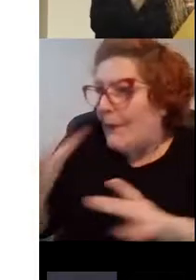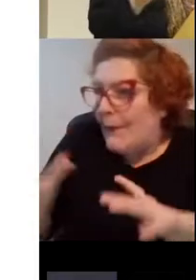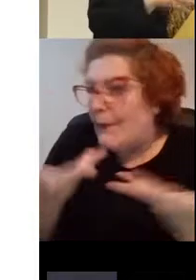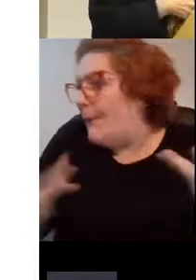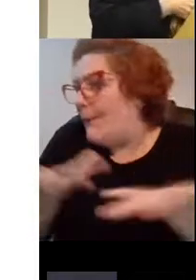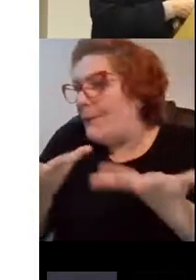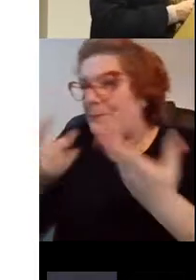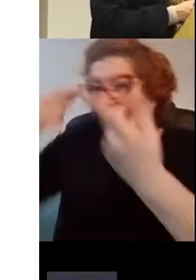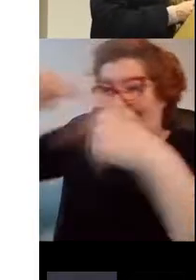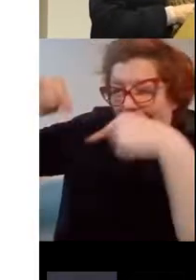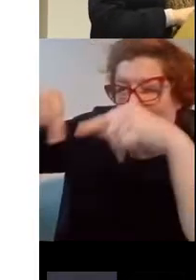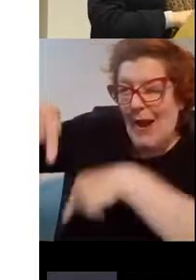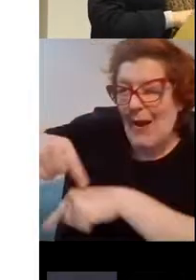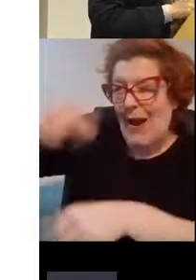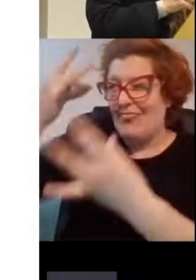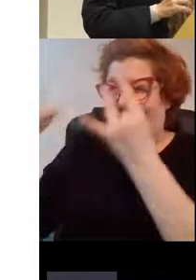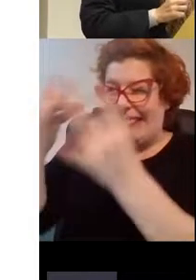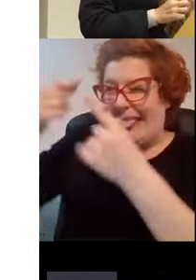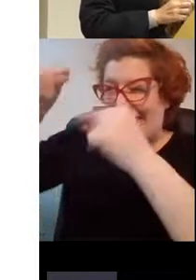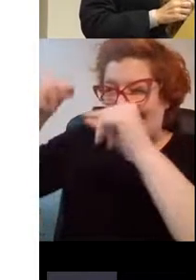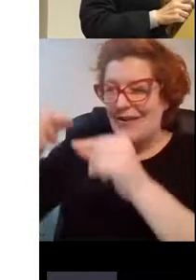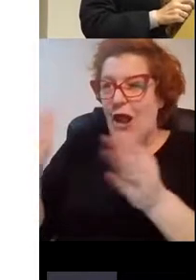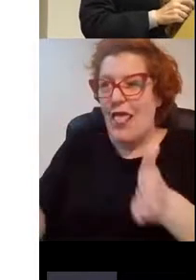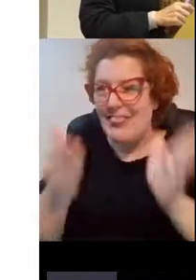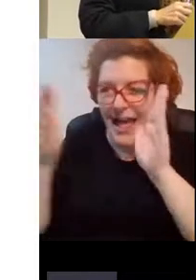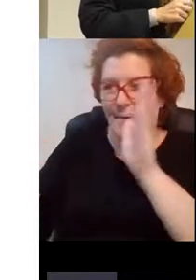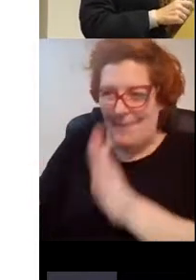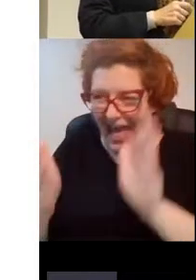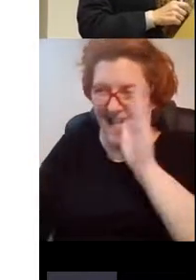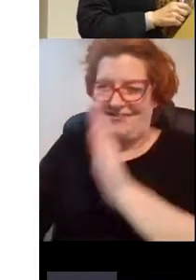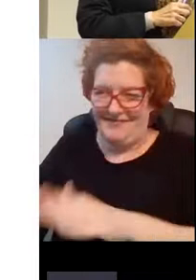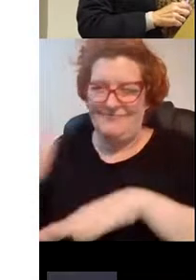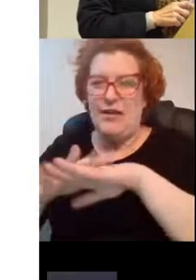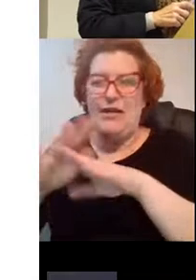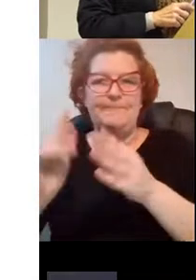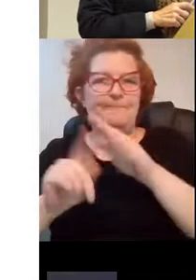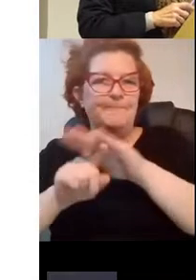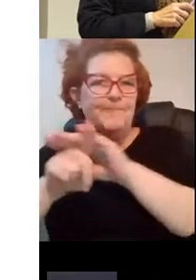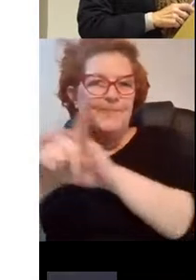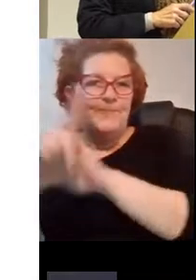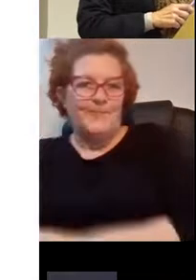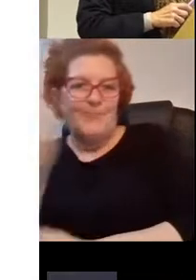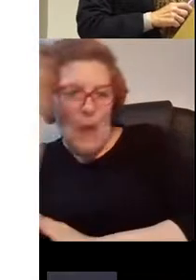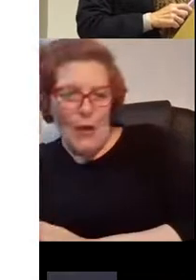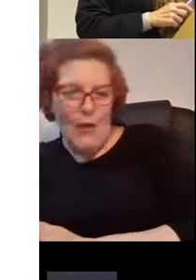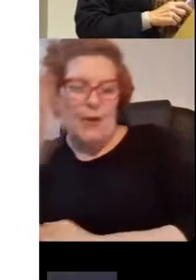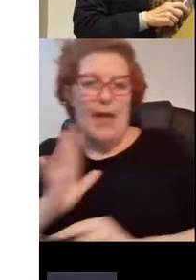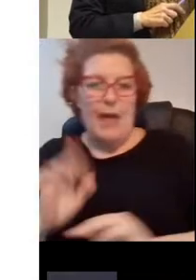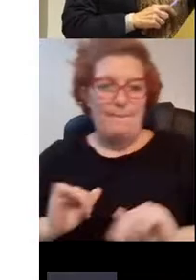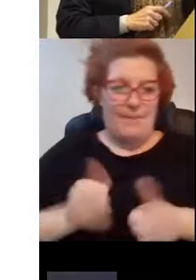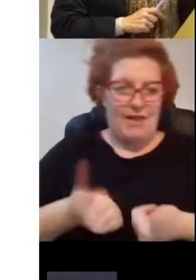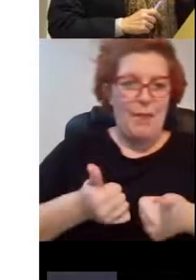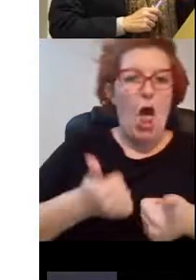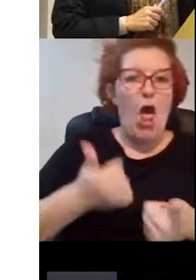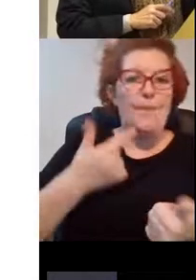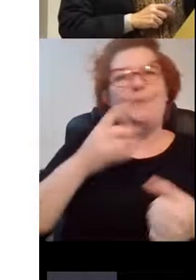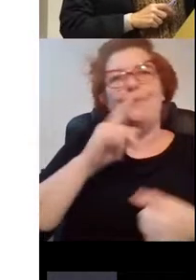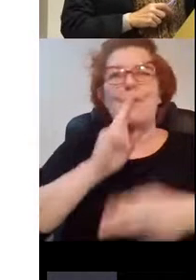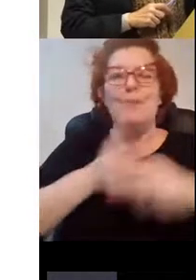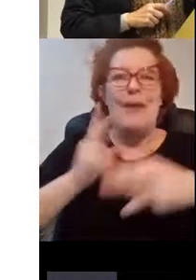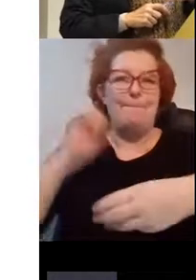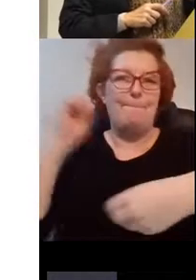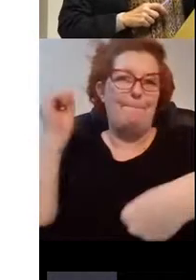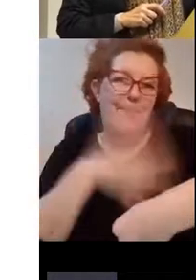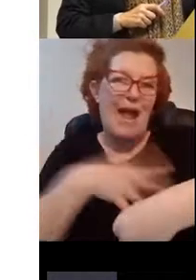vas corrigiendo todas las etapas. Tiene varias partes, una primera que se hace, elaboran un banco de imágenes, una segunda